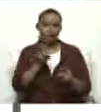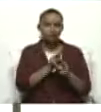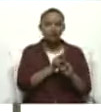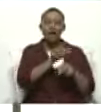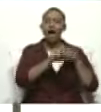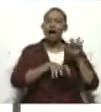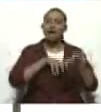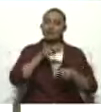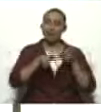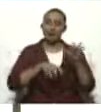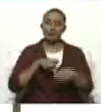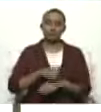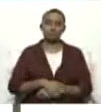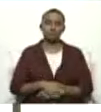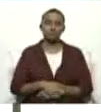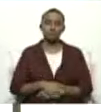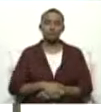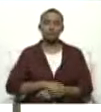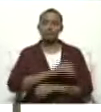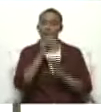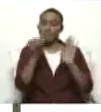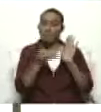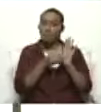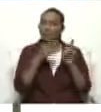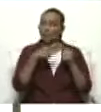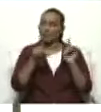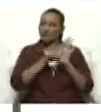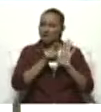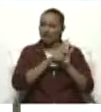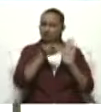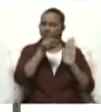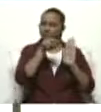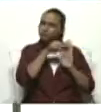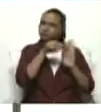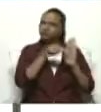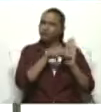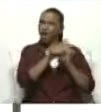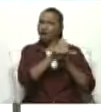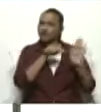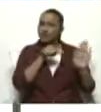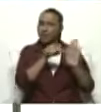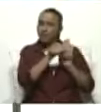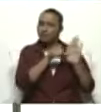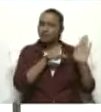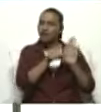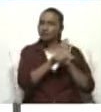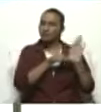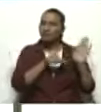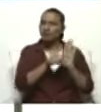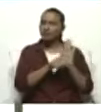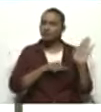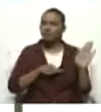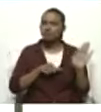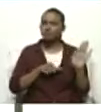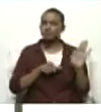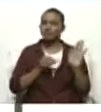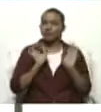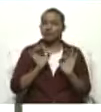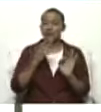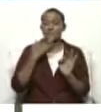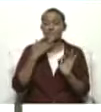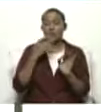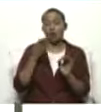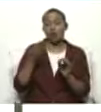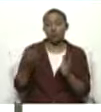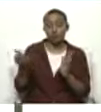como delito la omisión de socorro, refiriéndose a aquel que por imprudencia o negligencia haya ocasionado un daño a un animal